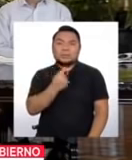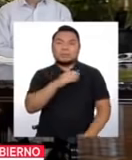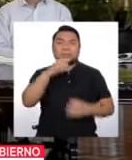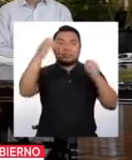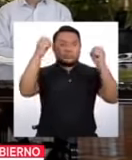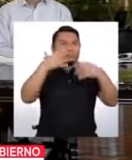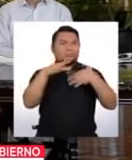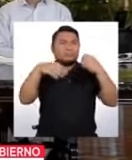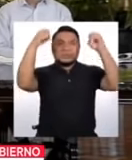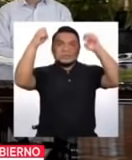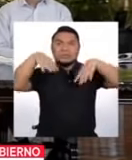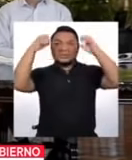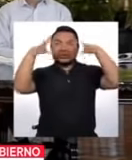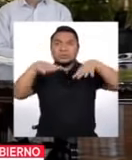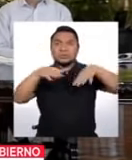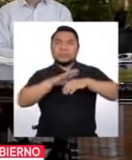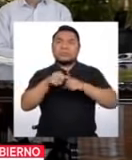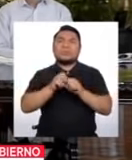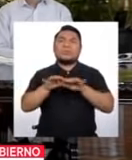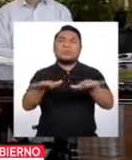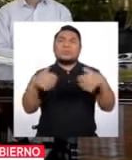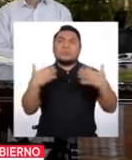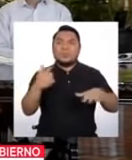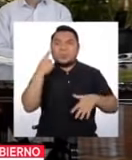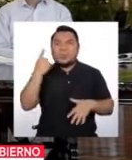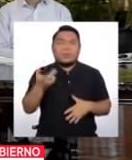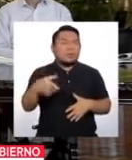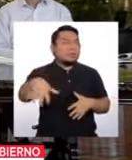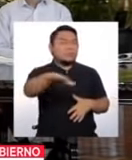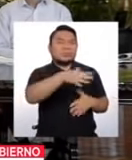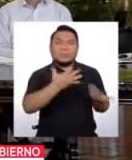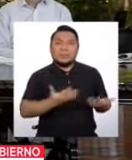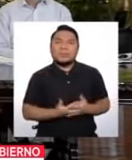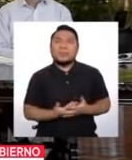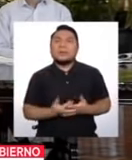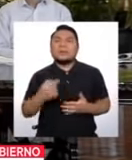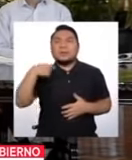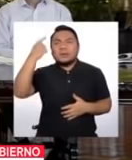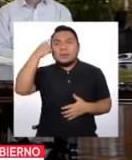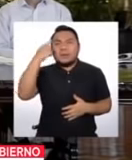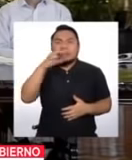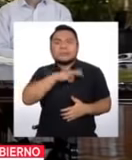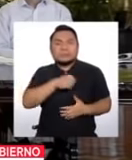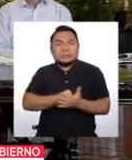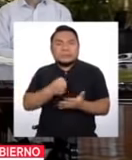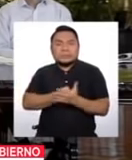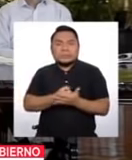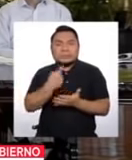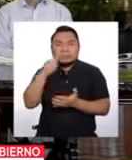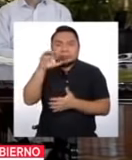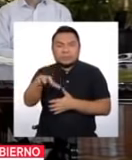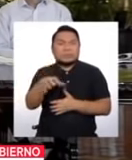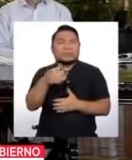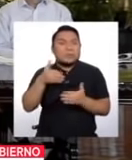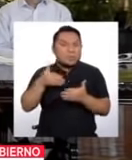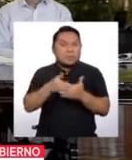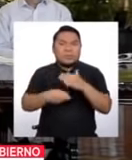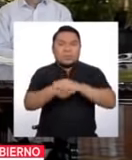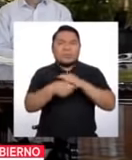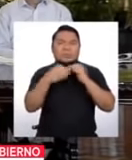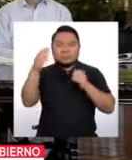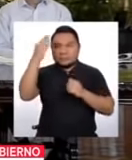torrenciales, ocasiona inundaciones en viviendas adyacentes. Conocemos su espíritu de lucha contra la corrupción y se espera que